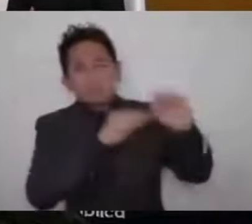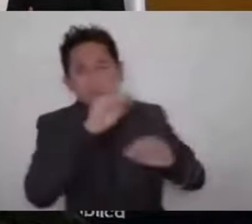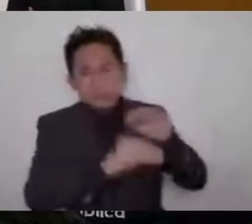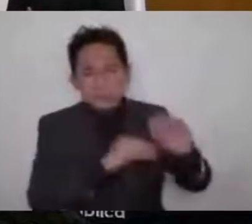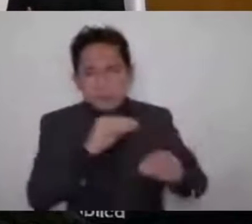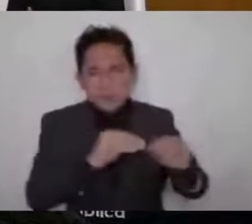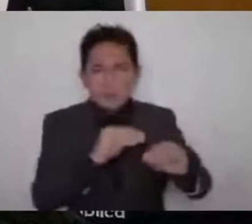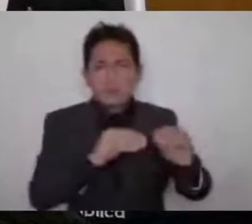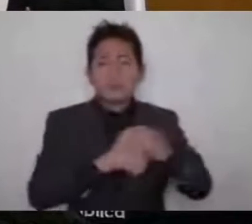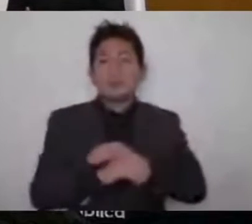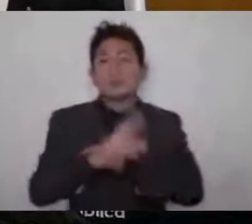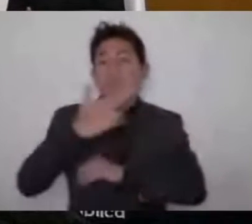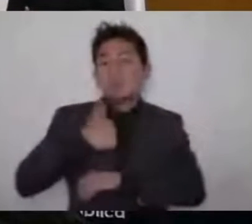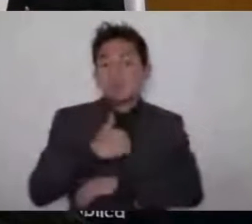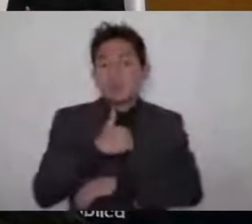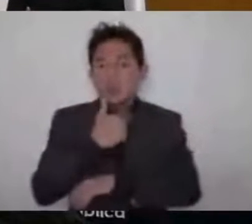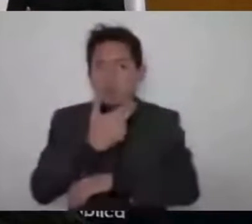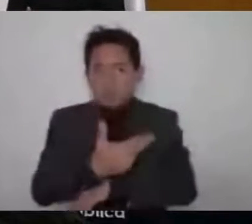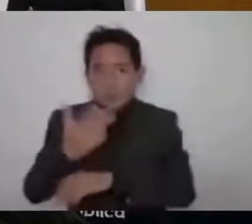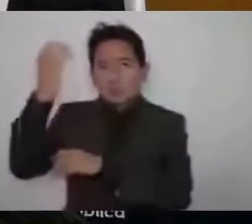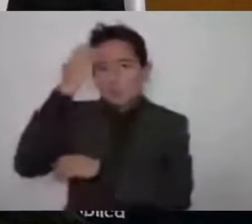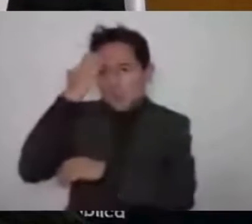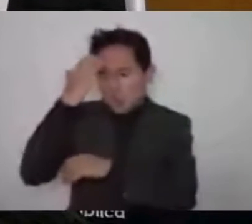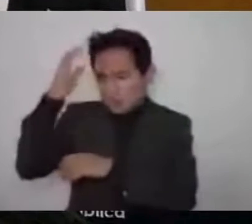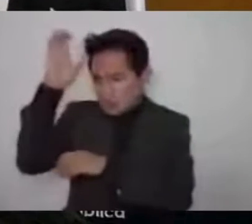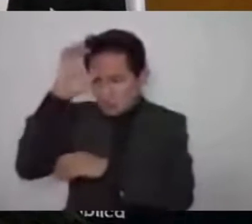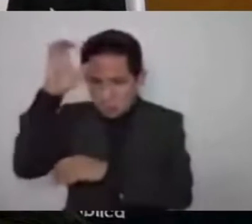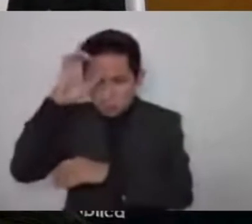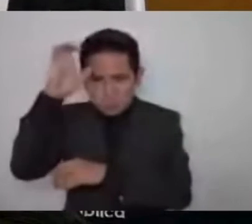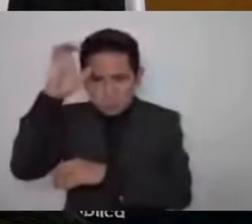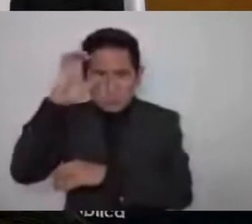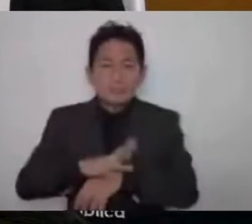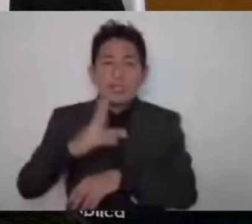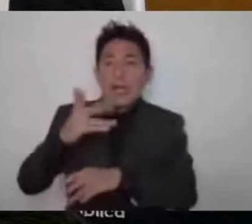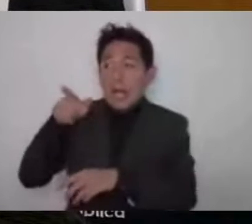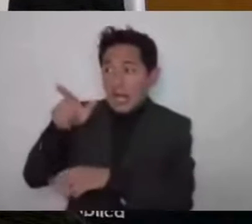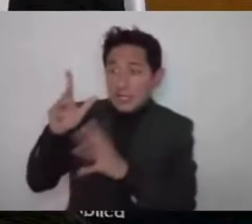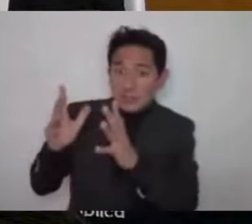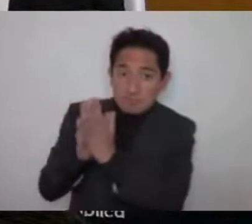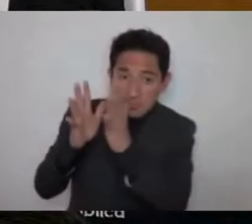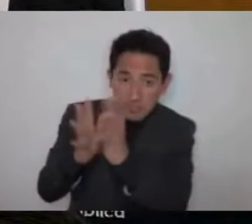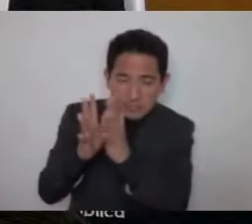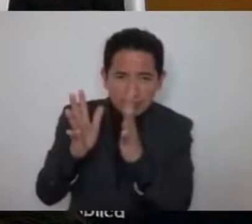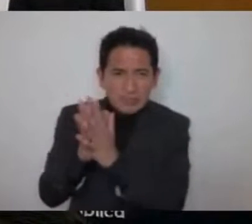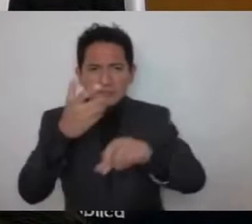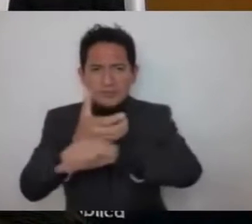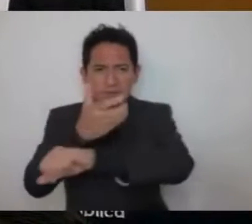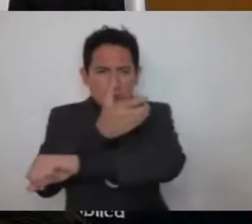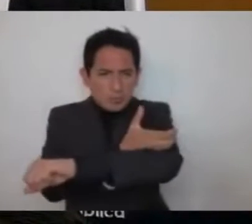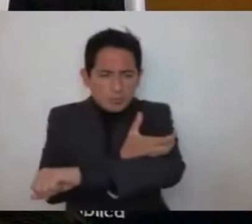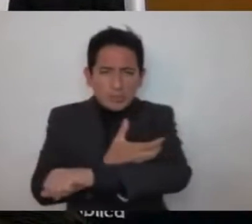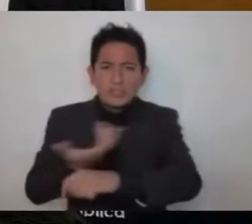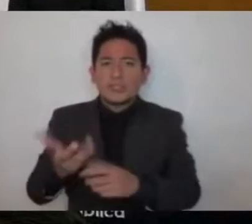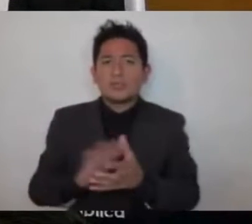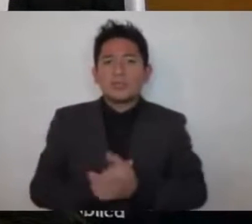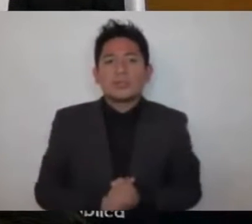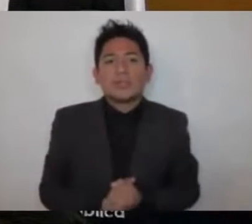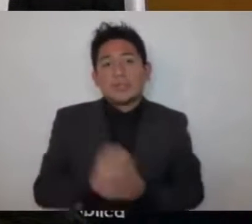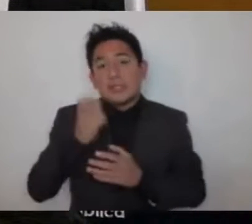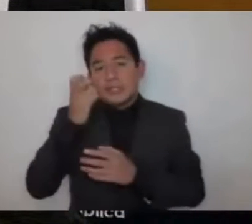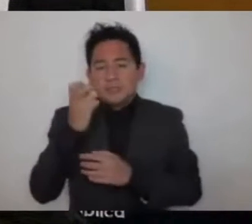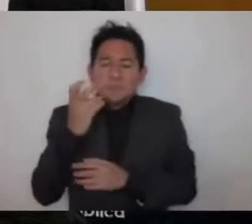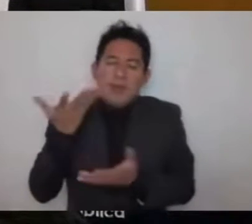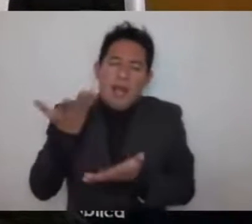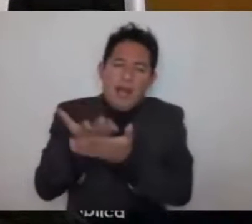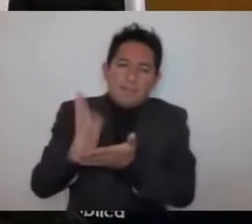Carrillo que es un gran colega y de su servidor y así llegamos a un documento que en el caso